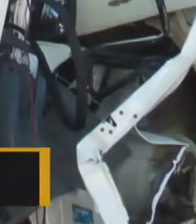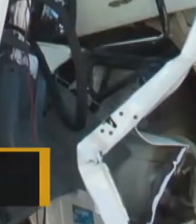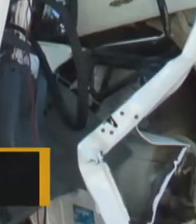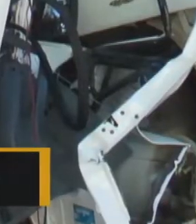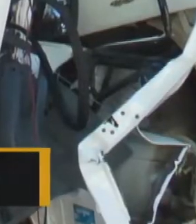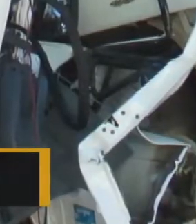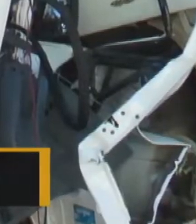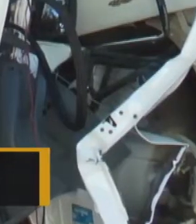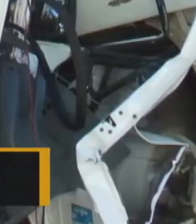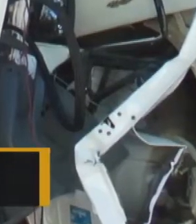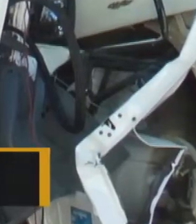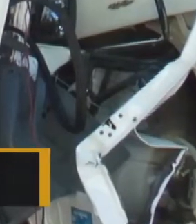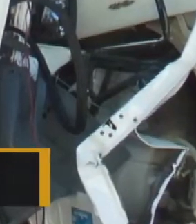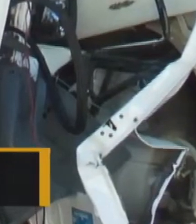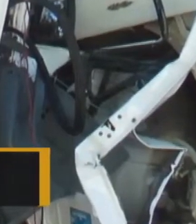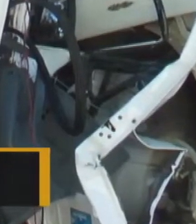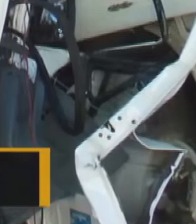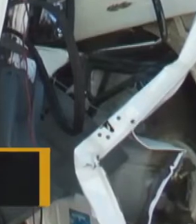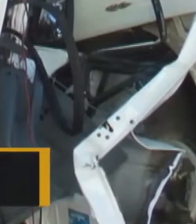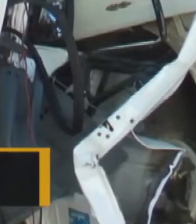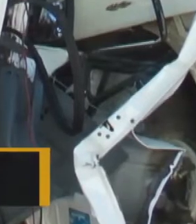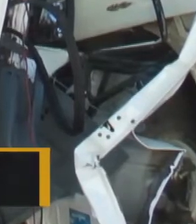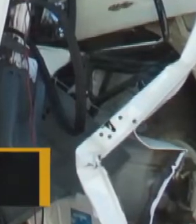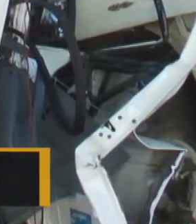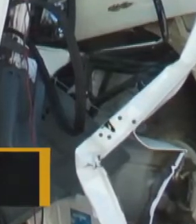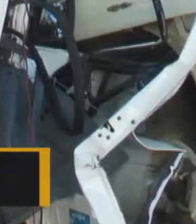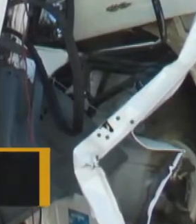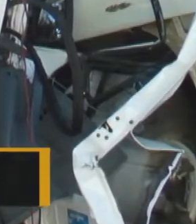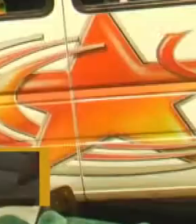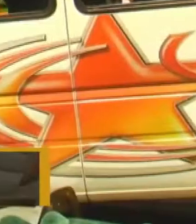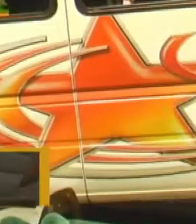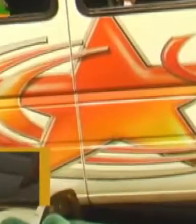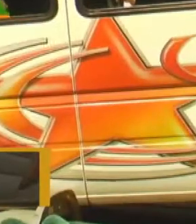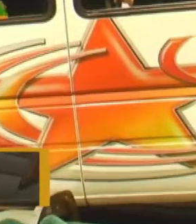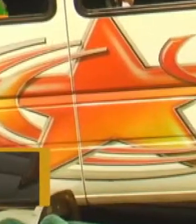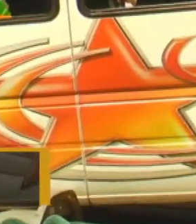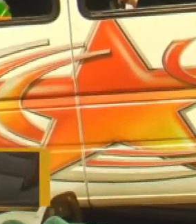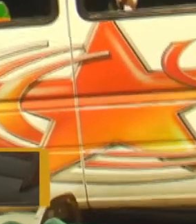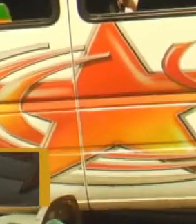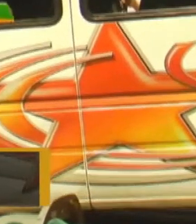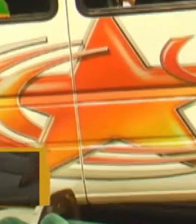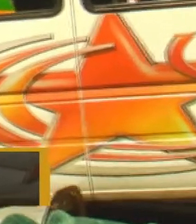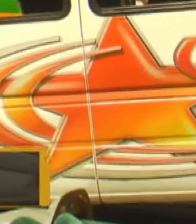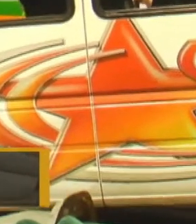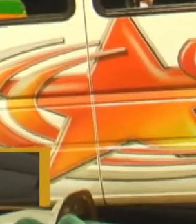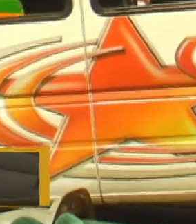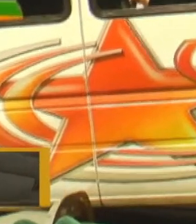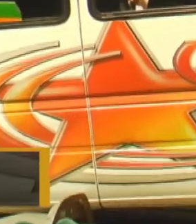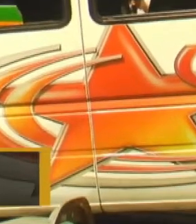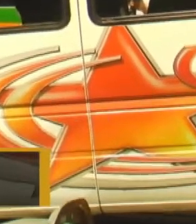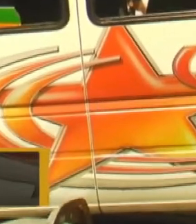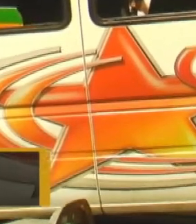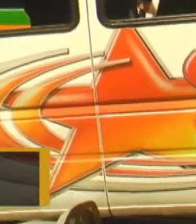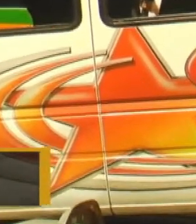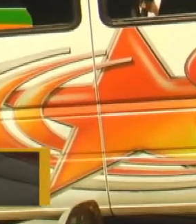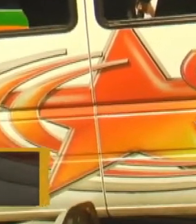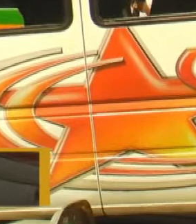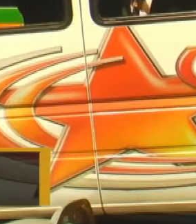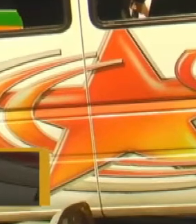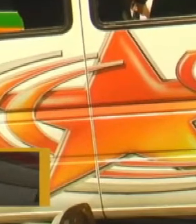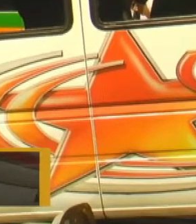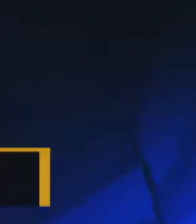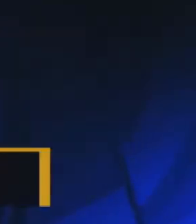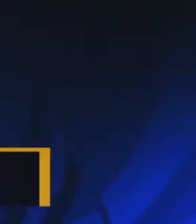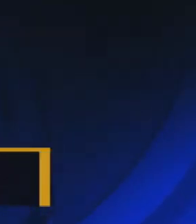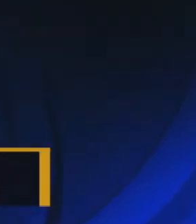de Barranca Bermeja. Accidente que dejó un balance desalentador de 11 personas muertas y 5 personas heridas. La